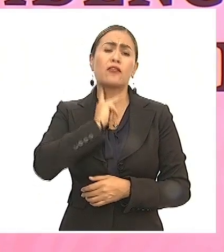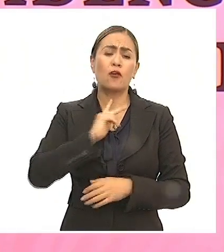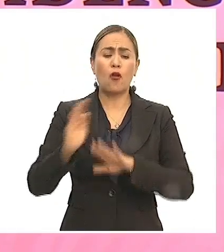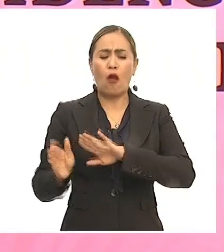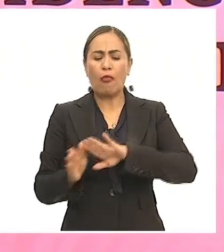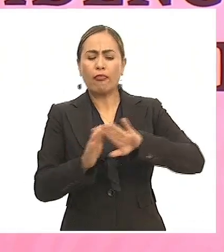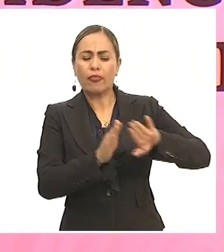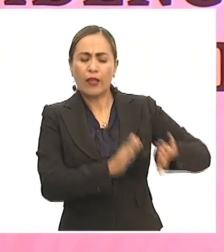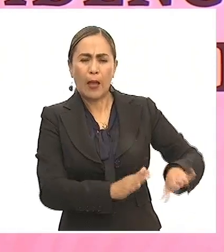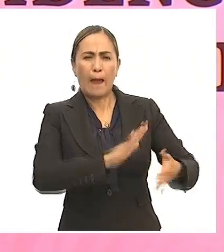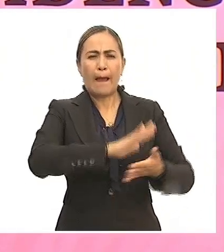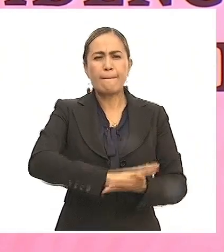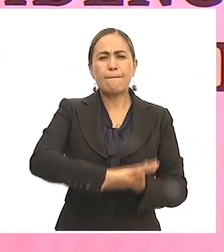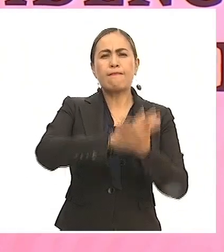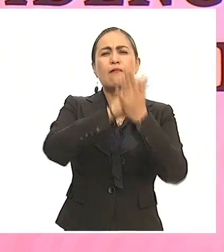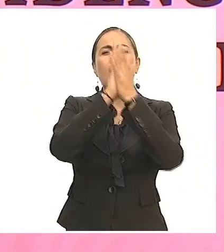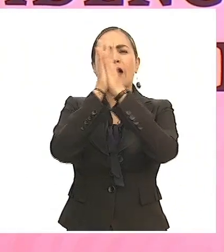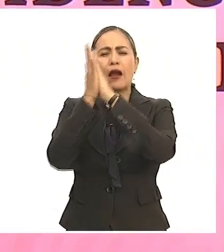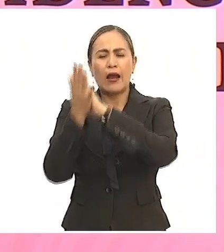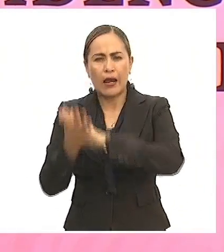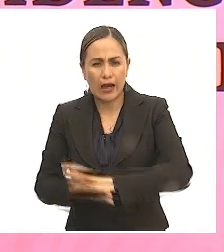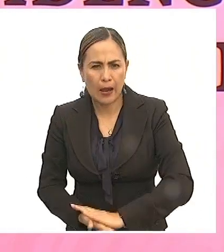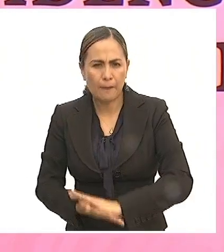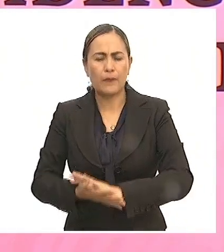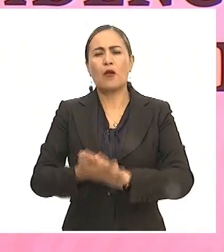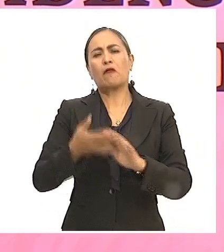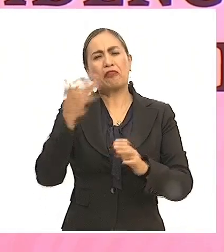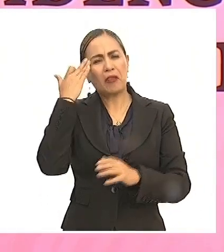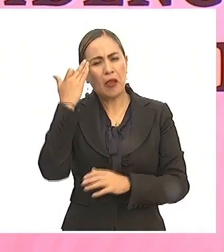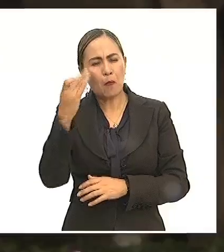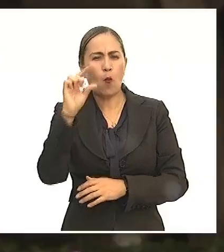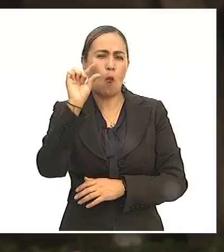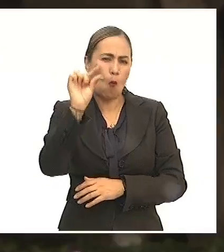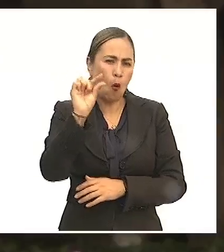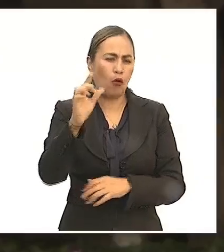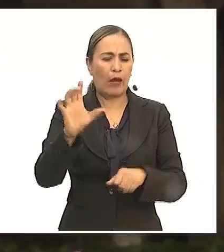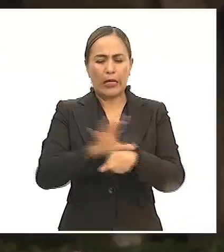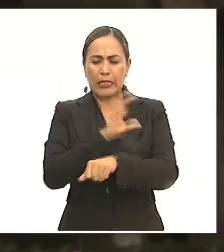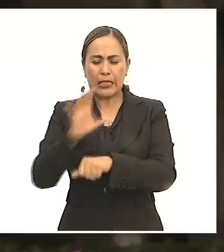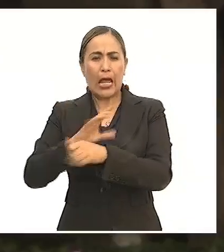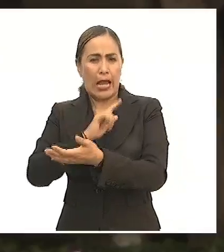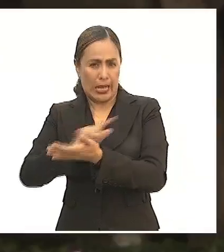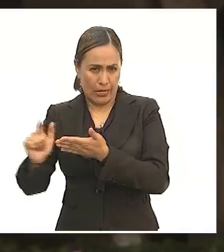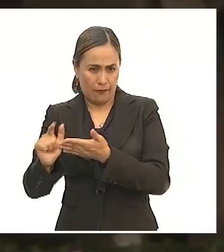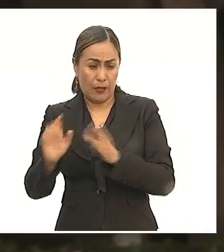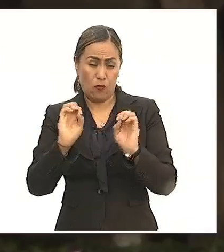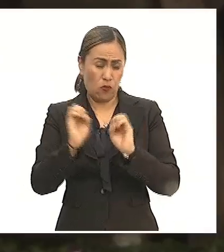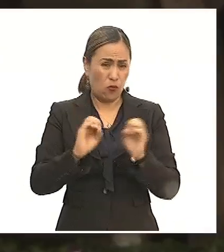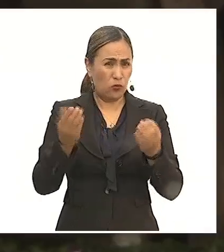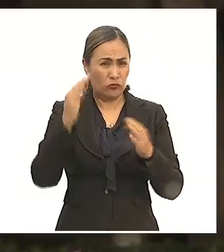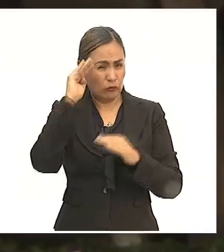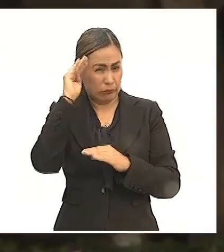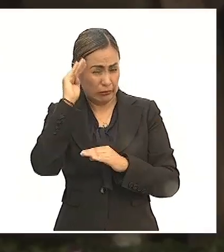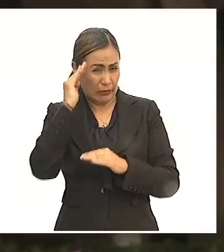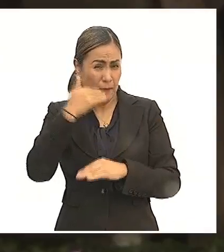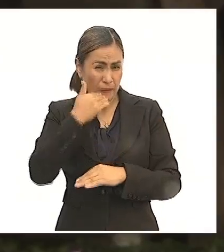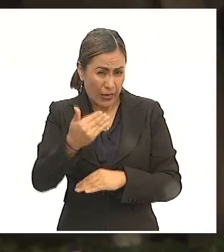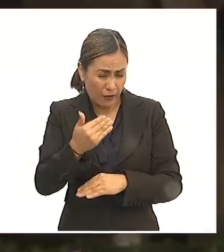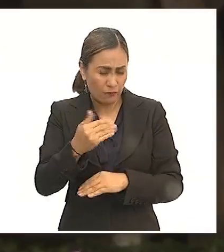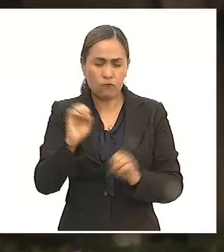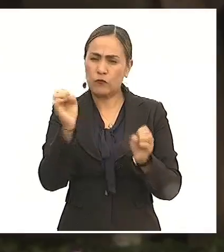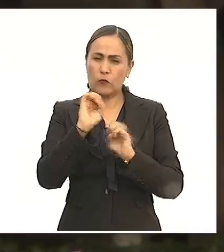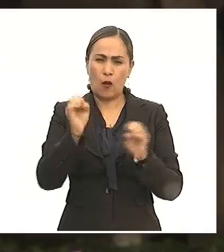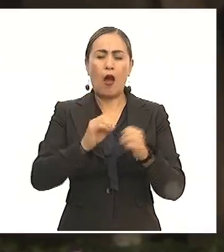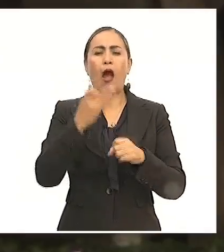sin dificultad y en poco tiempo, sigamos con la estrategia que hemos